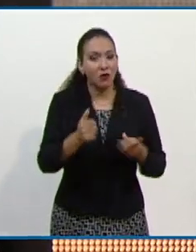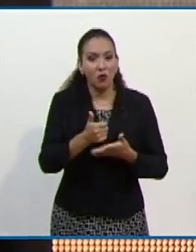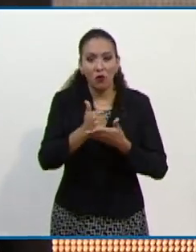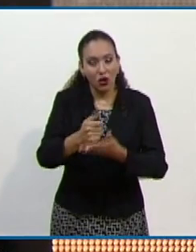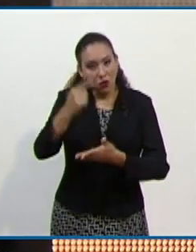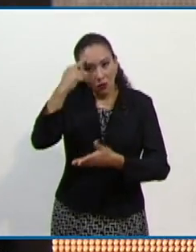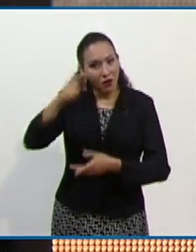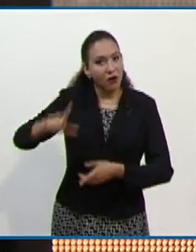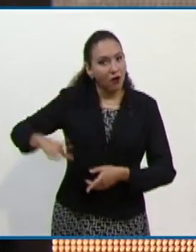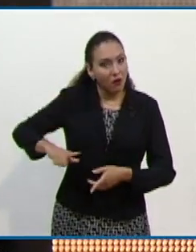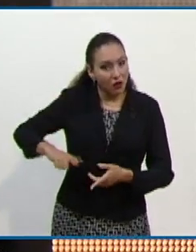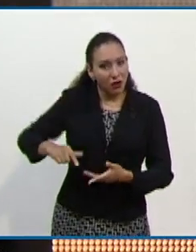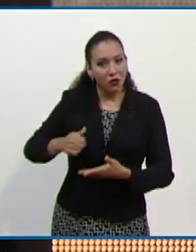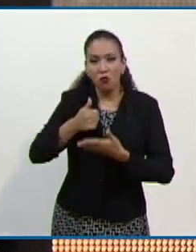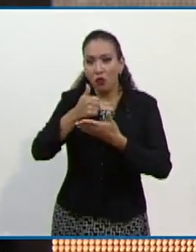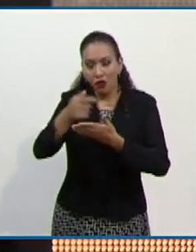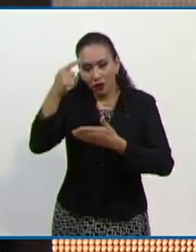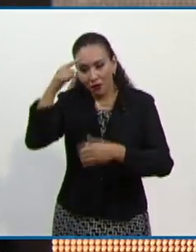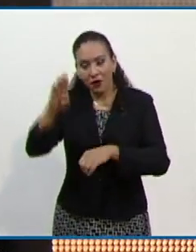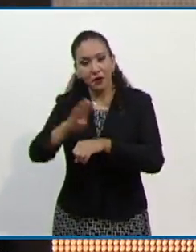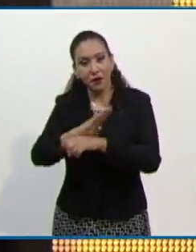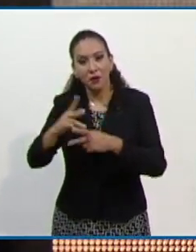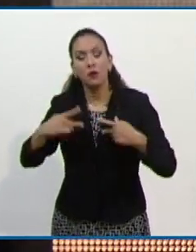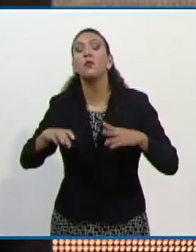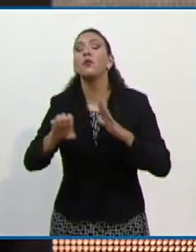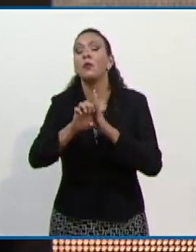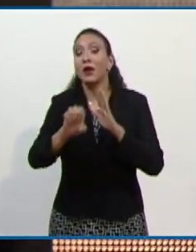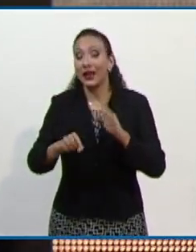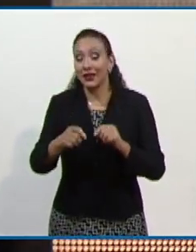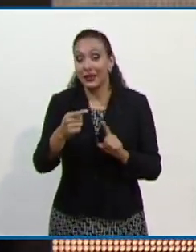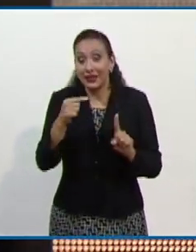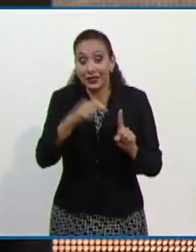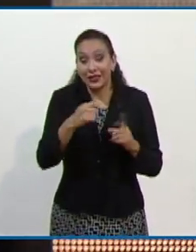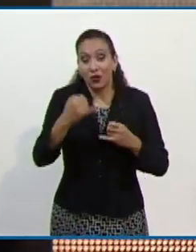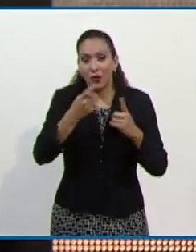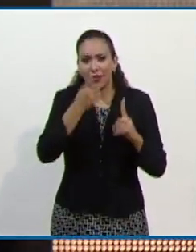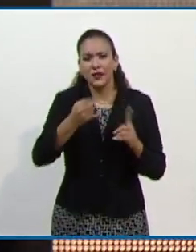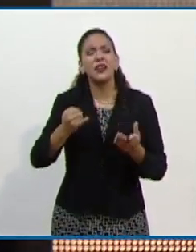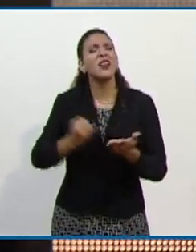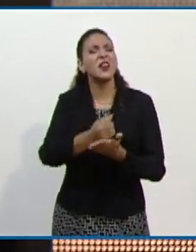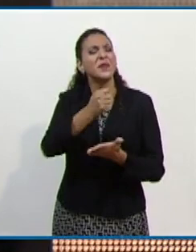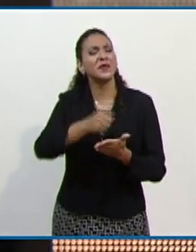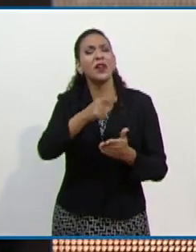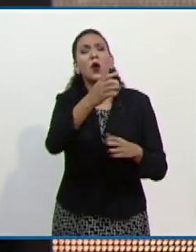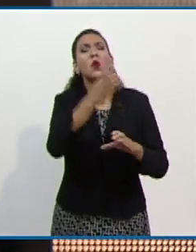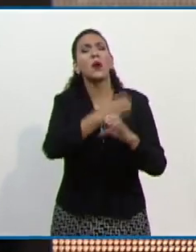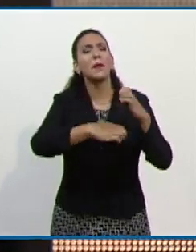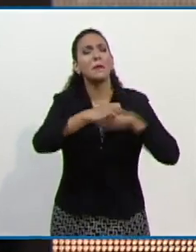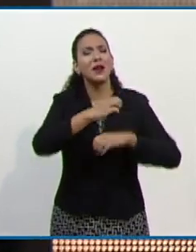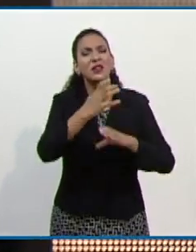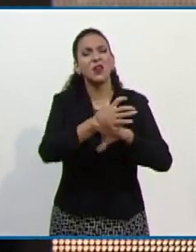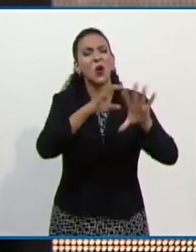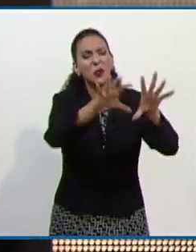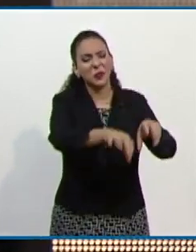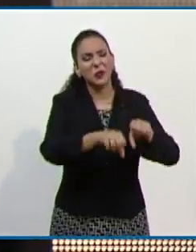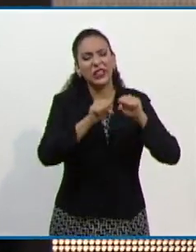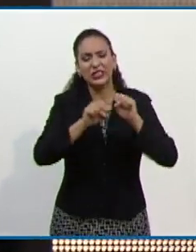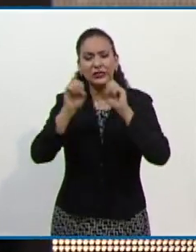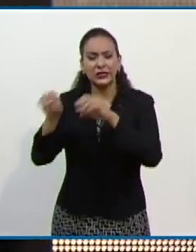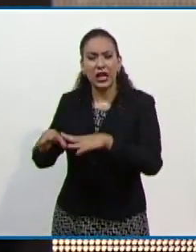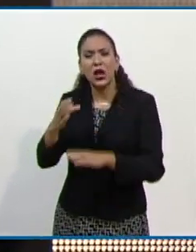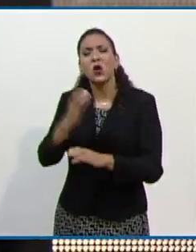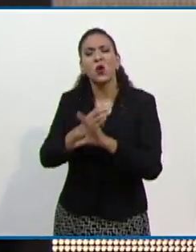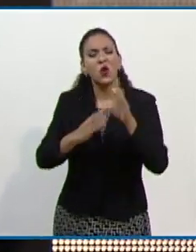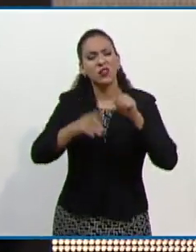porque está llevando a cabo un embargo o una afectación patrimonial a una empresa con la cual se